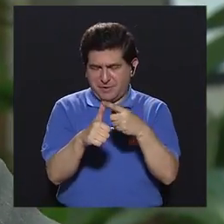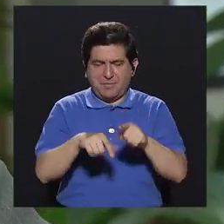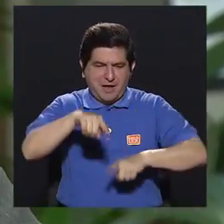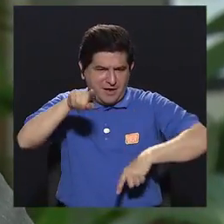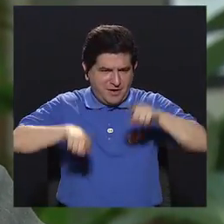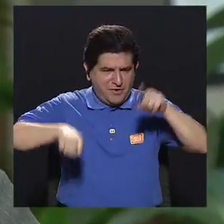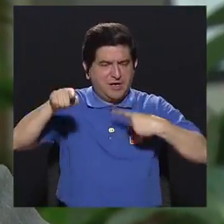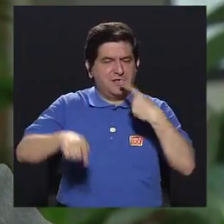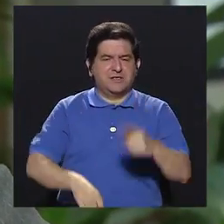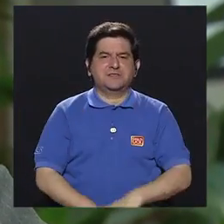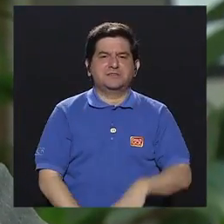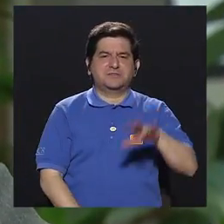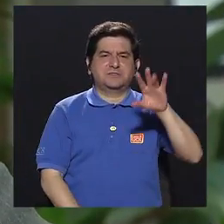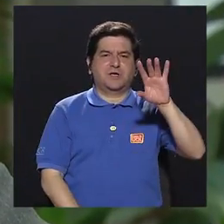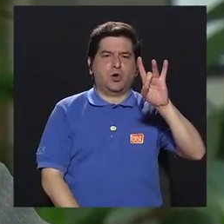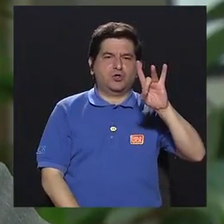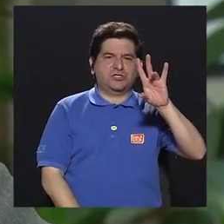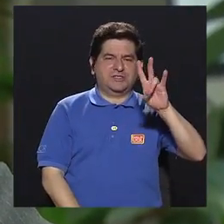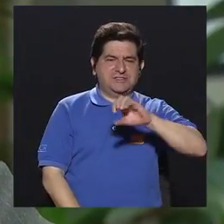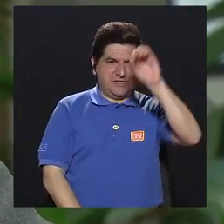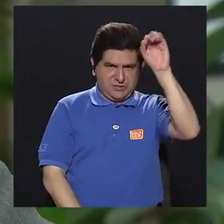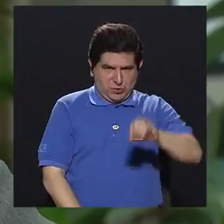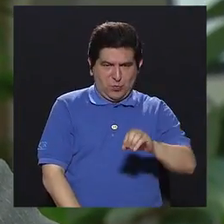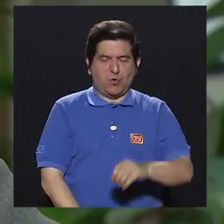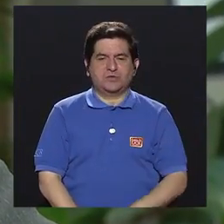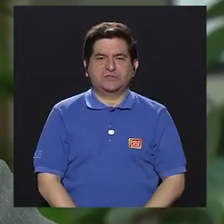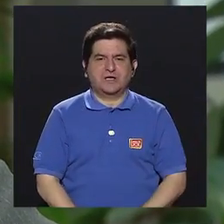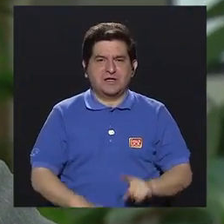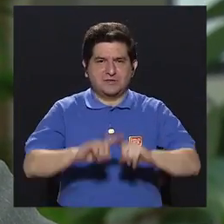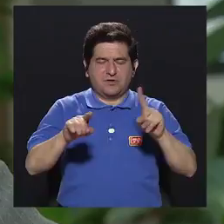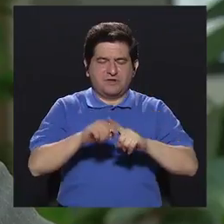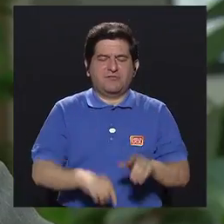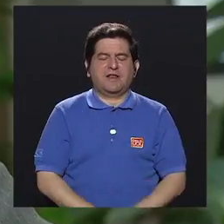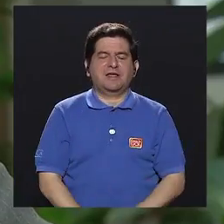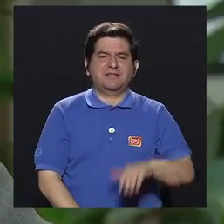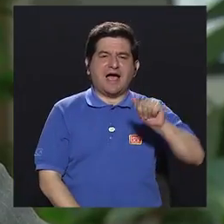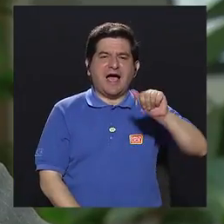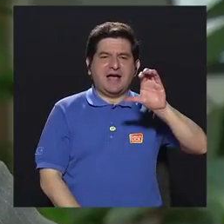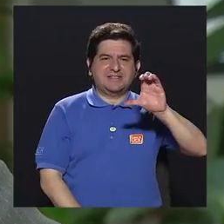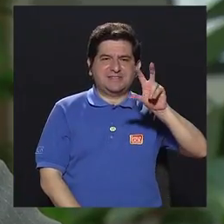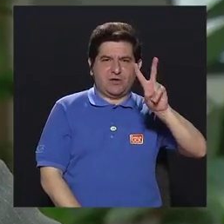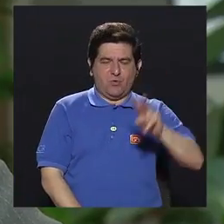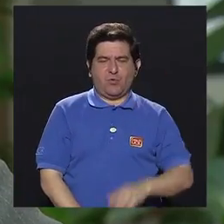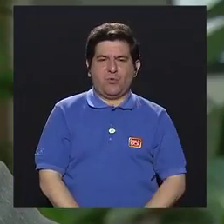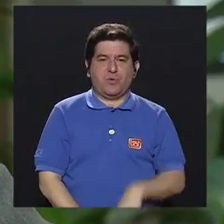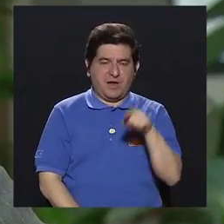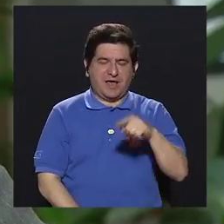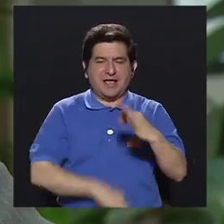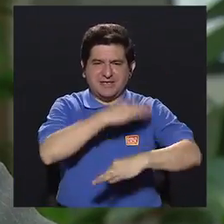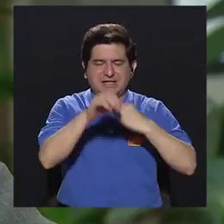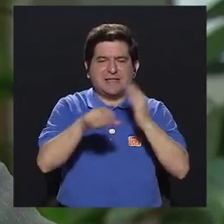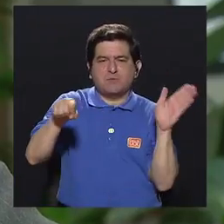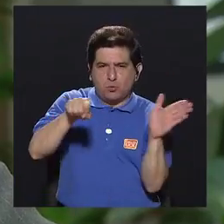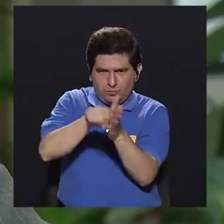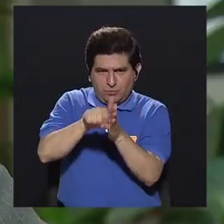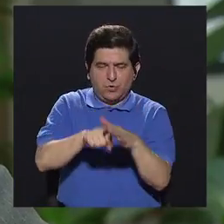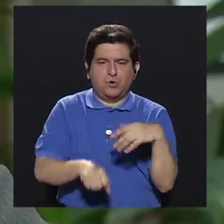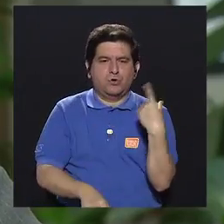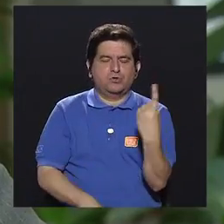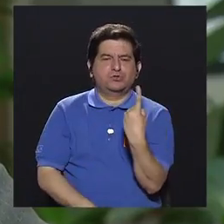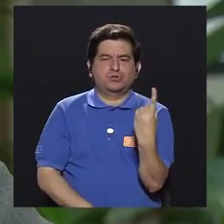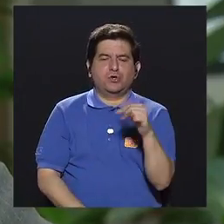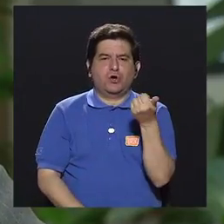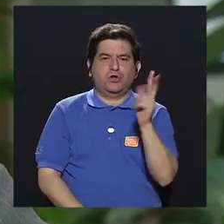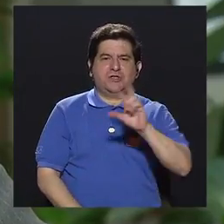las estadísticas dicen que el 87% aproximadamente de los derrames, de los accidentes cerebrovasculares, son isquémicos. Solamente